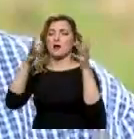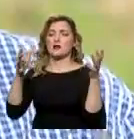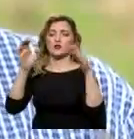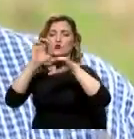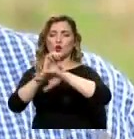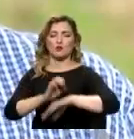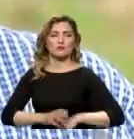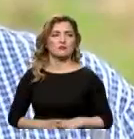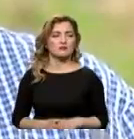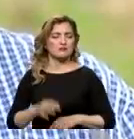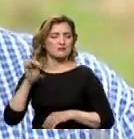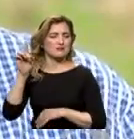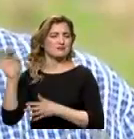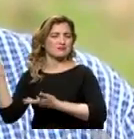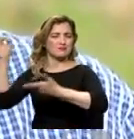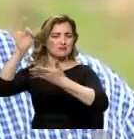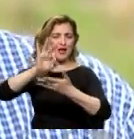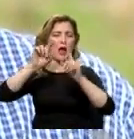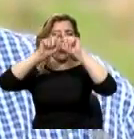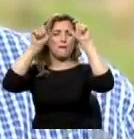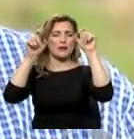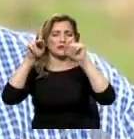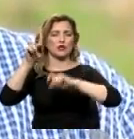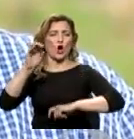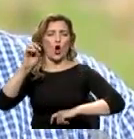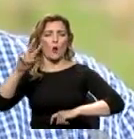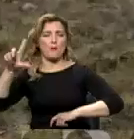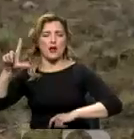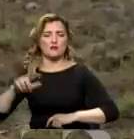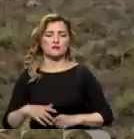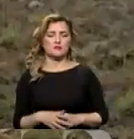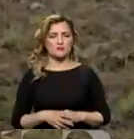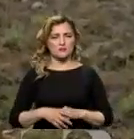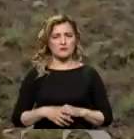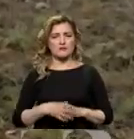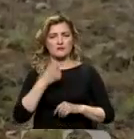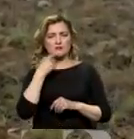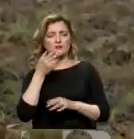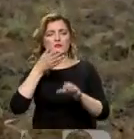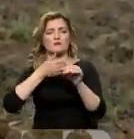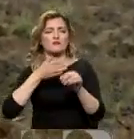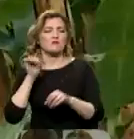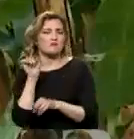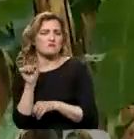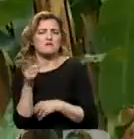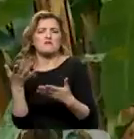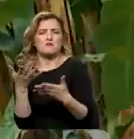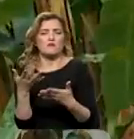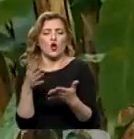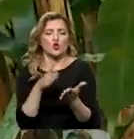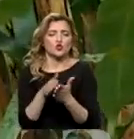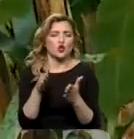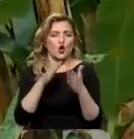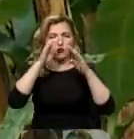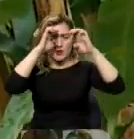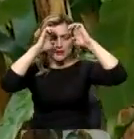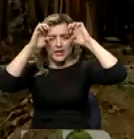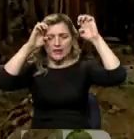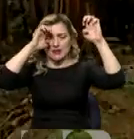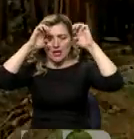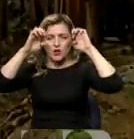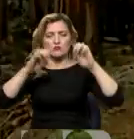eduardo izaguirre es el representante de la firma en la clementina asegura que la intención de cobán es entrar como un socio estratégico